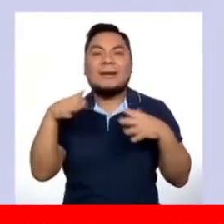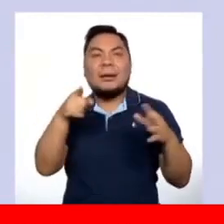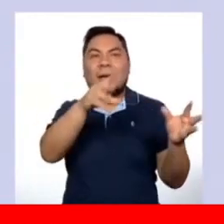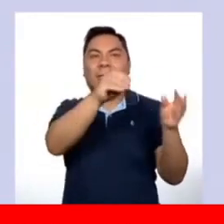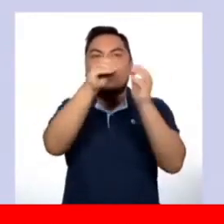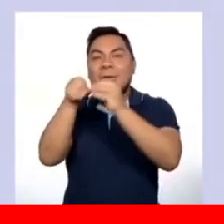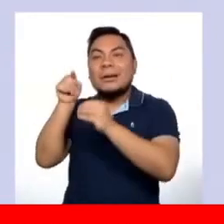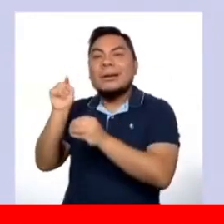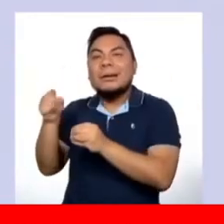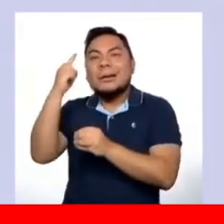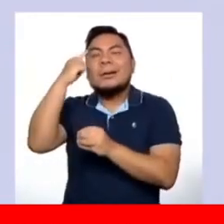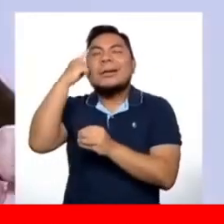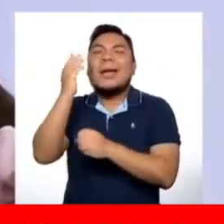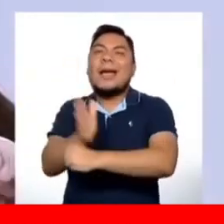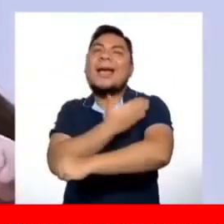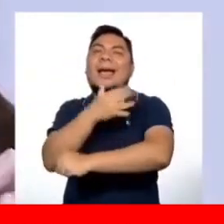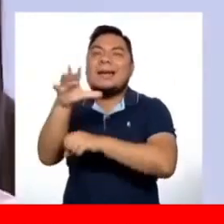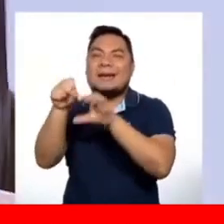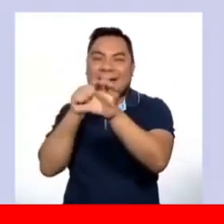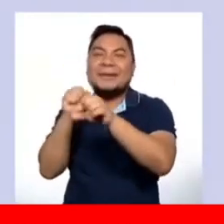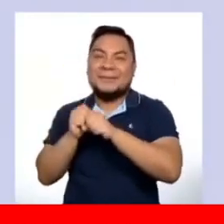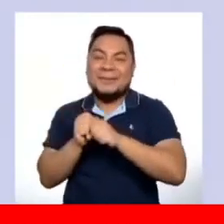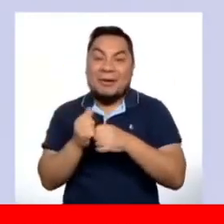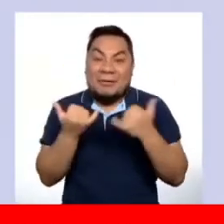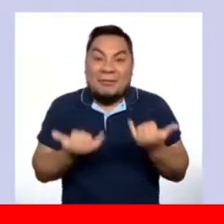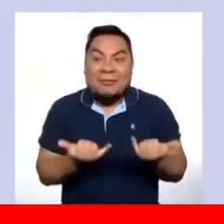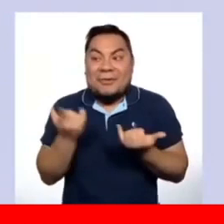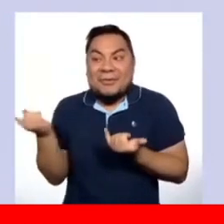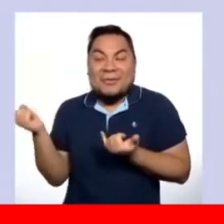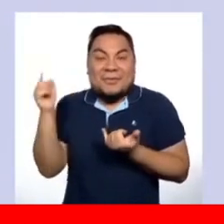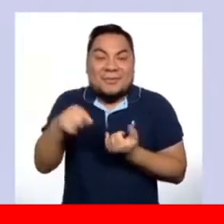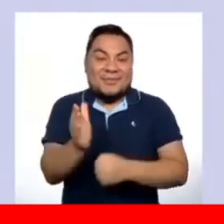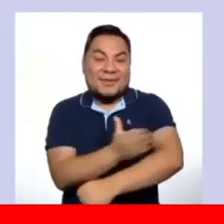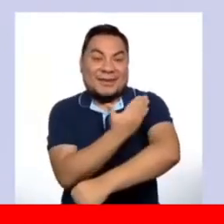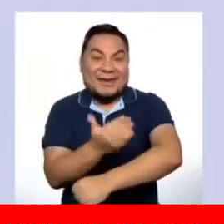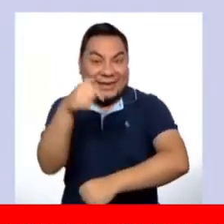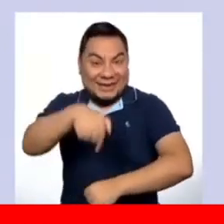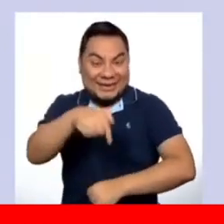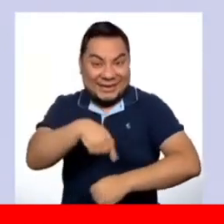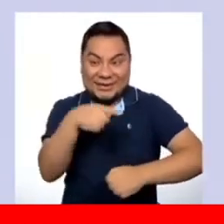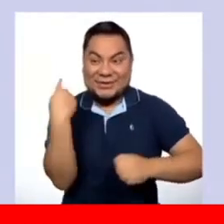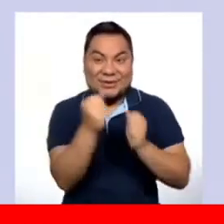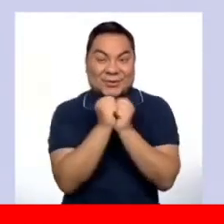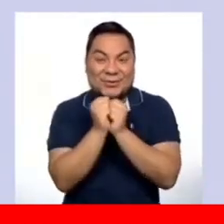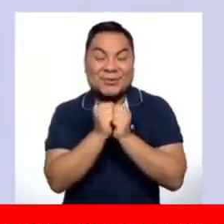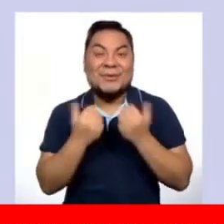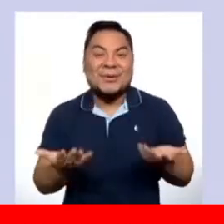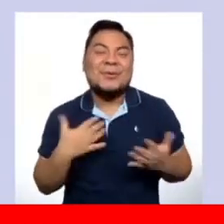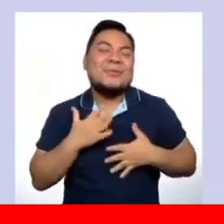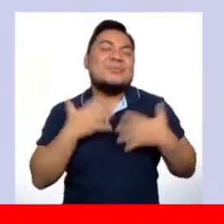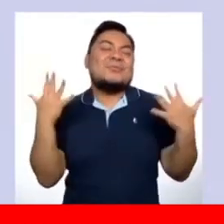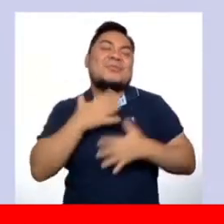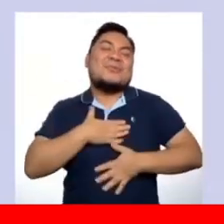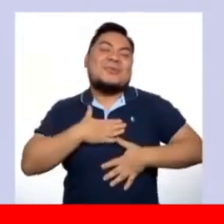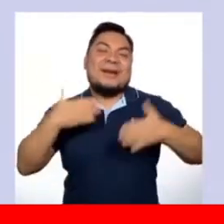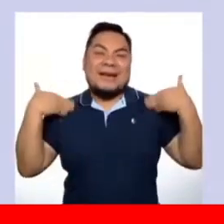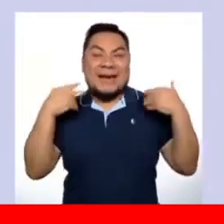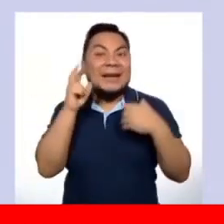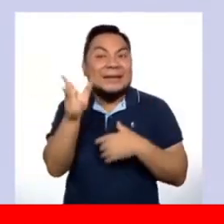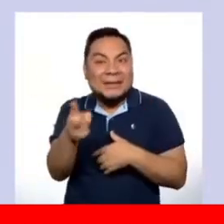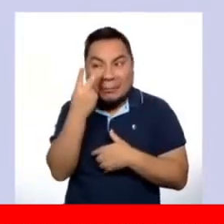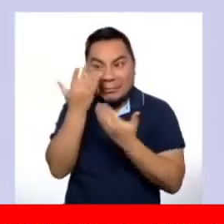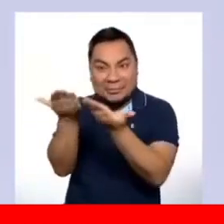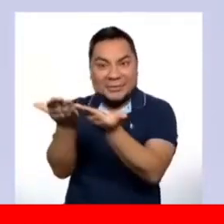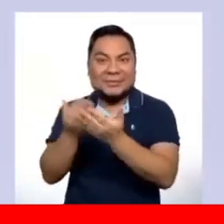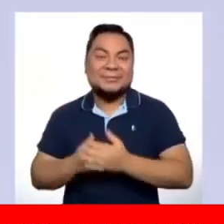compuesto una canción. Y hoy ha venido a cantarla aquí con nosotros. Estoy muy contenta. Vamos a